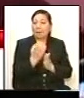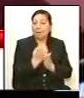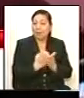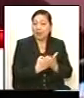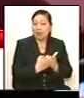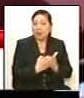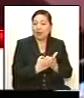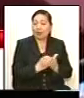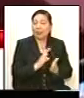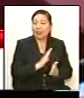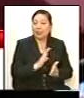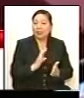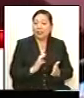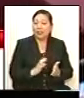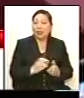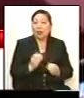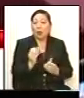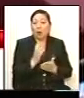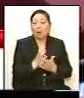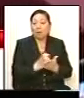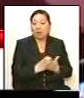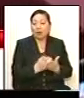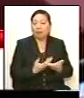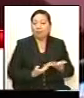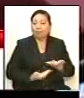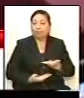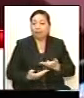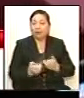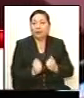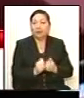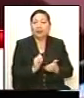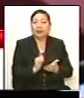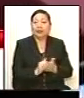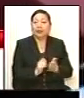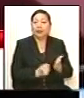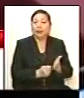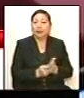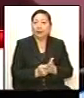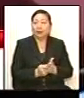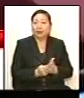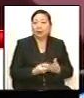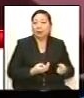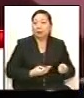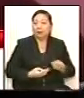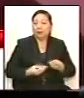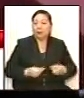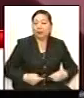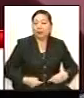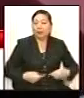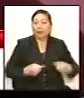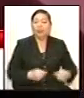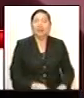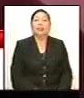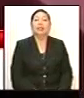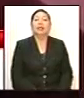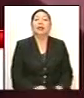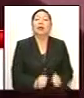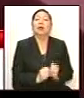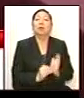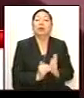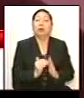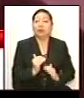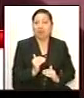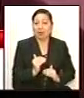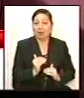de recursos del Estado o menor cofinanciamiento, considerando las tarifas o precios del mercado competitivos, con mayor plazo